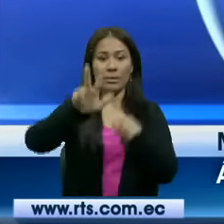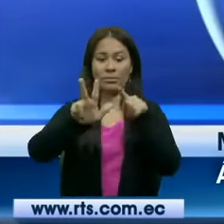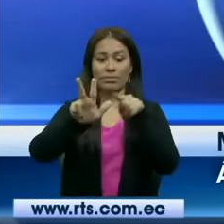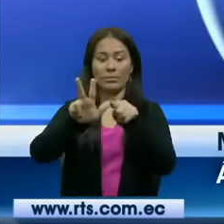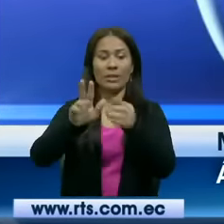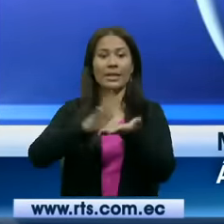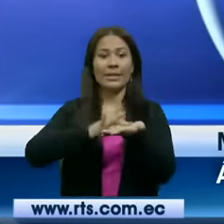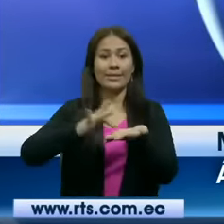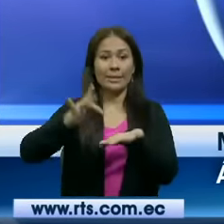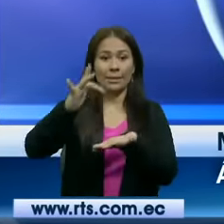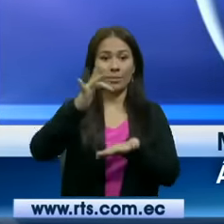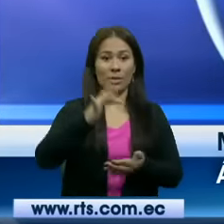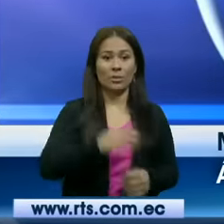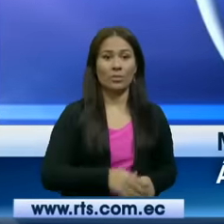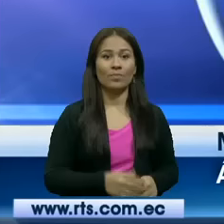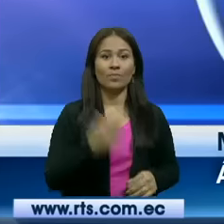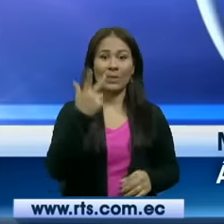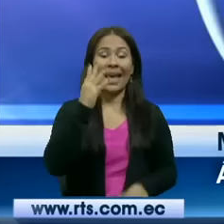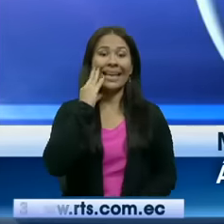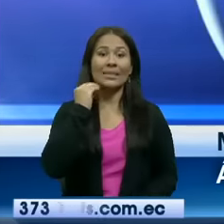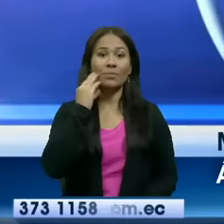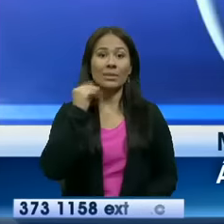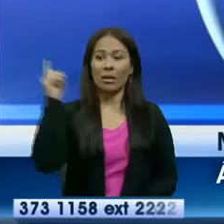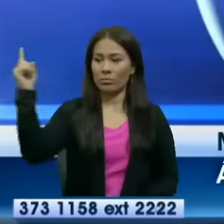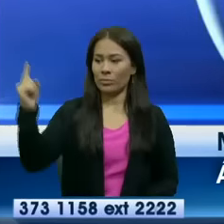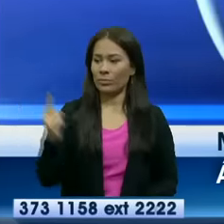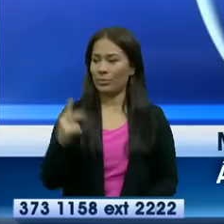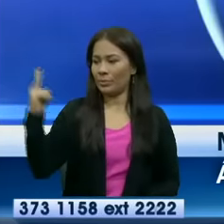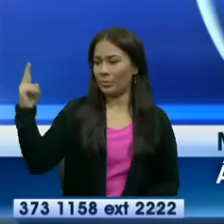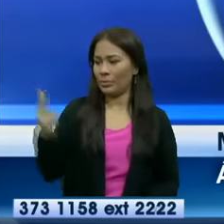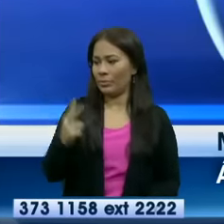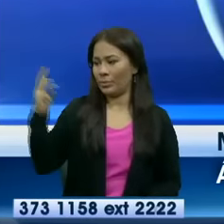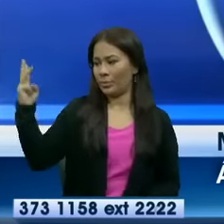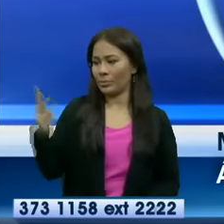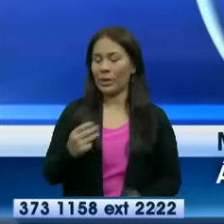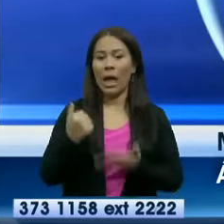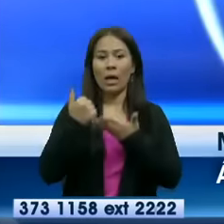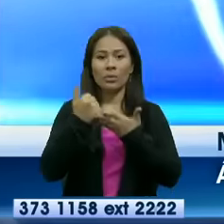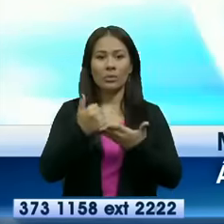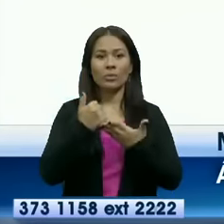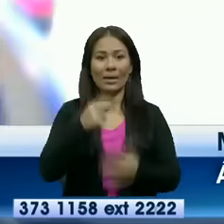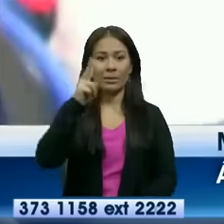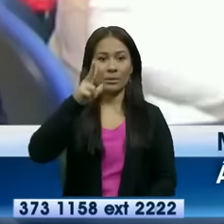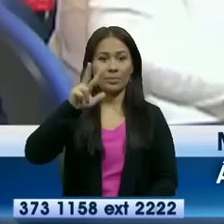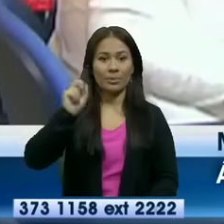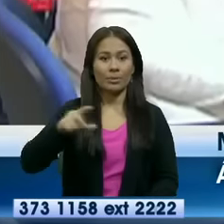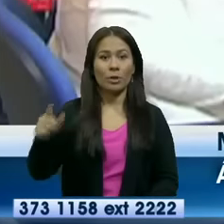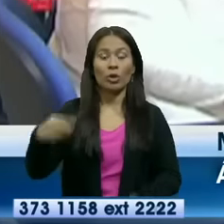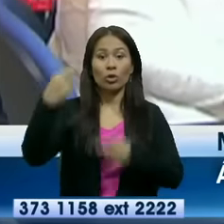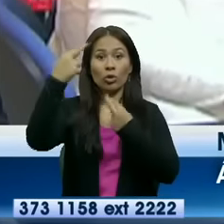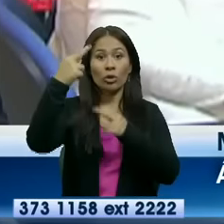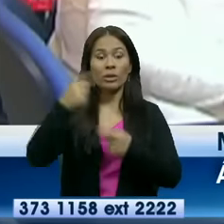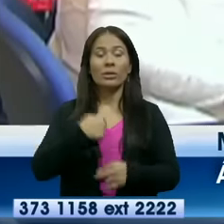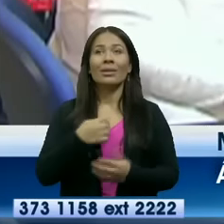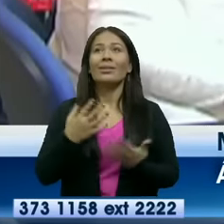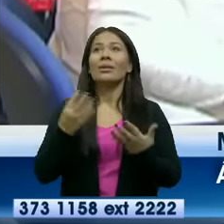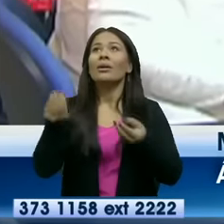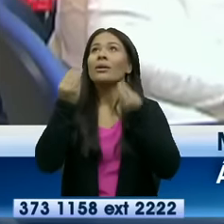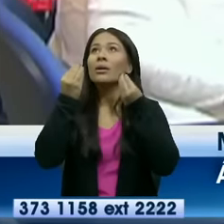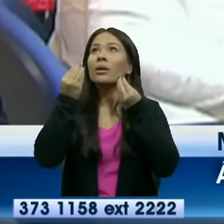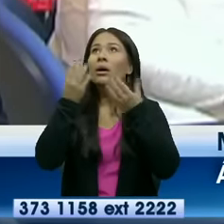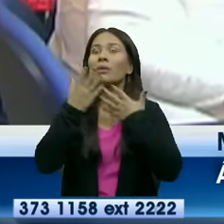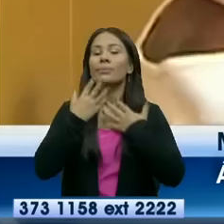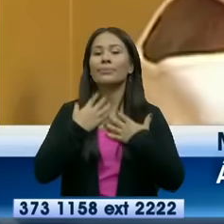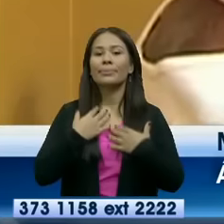áreas y a través de los especialistas que nos pueden ayudar, estamos haciendo un trabajo completo, ¿no? Noticia que la llenó de mucha